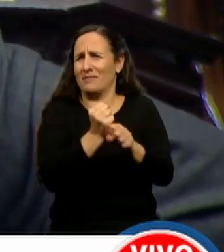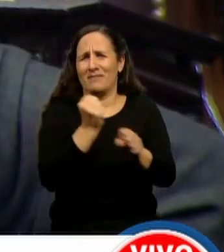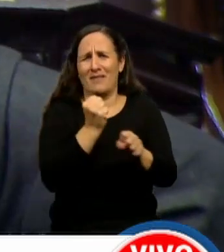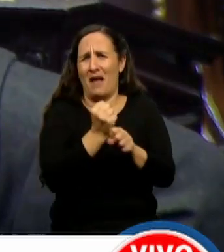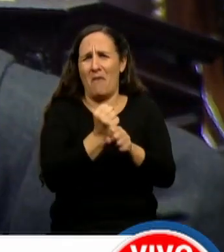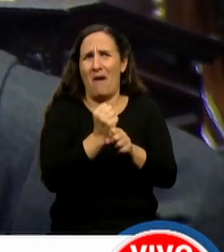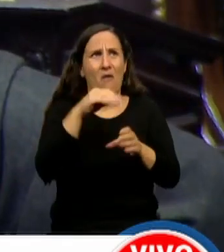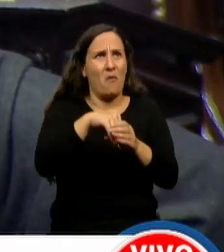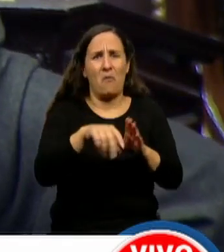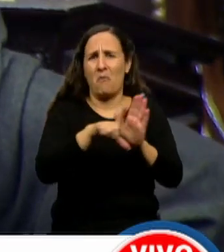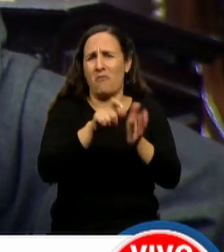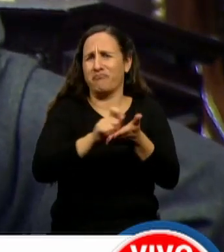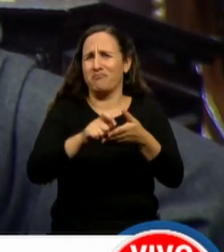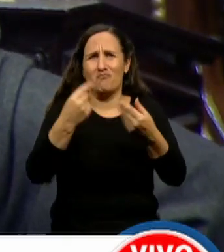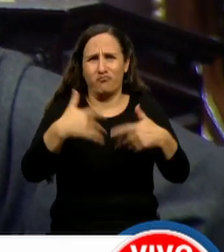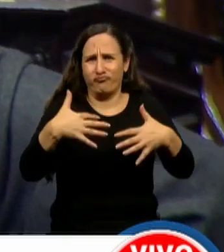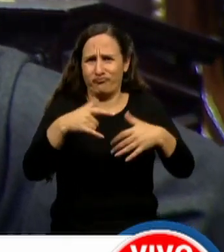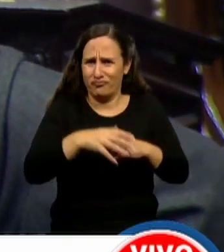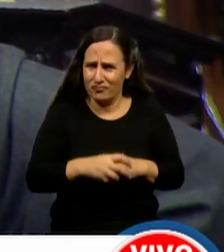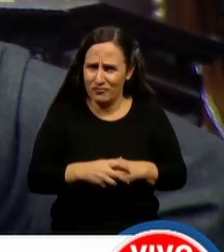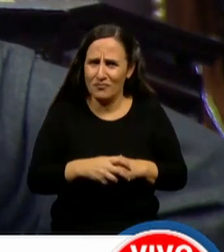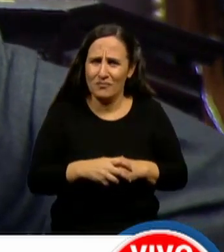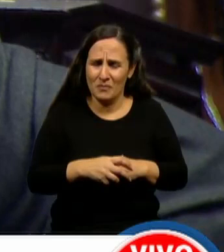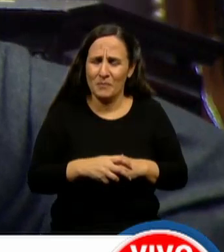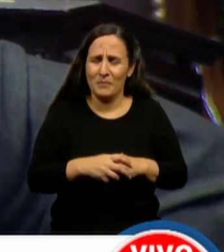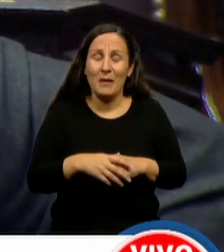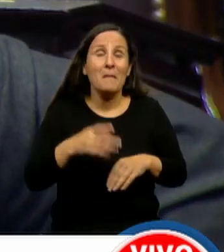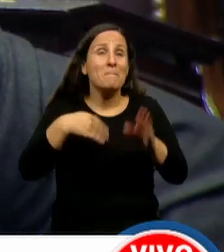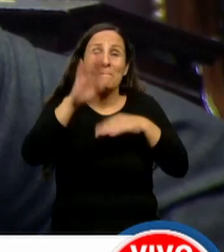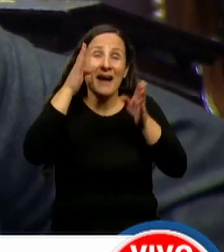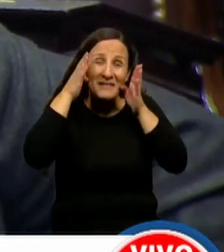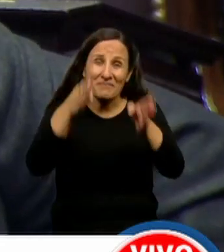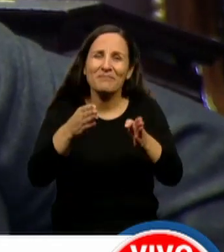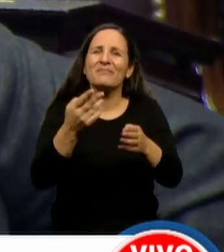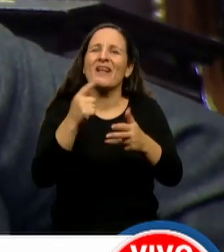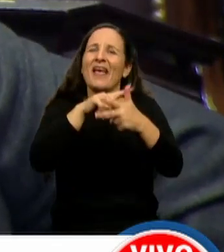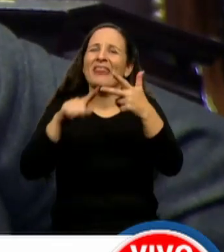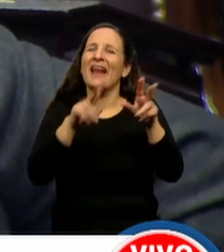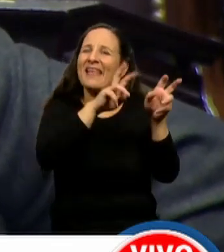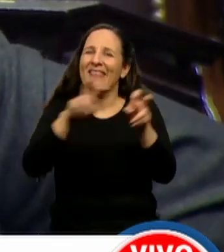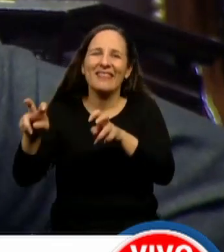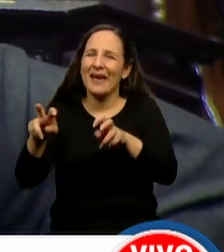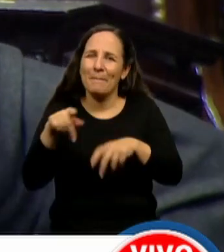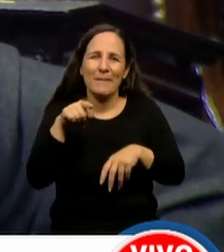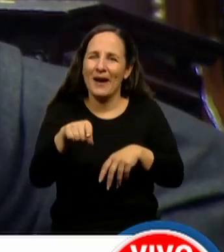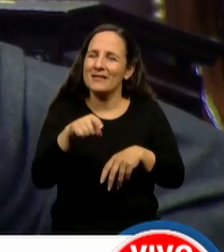legislativa, pero puso énfasis particularmente en tres temas que fueron siempre motivo